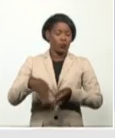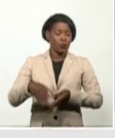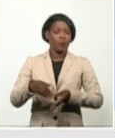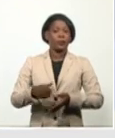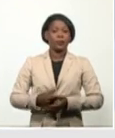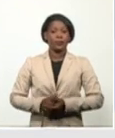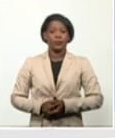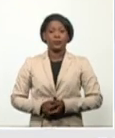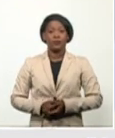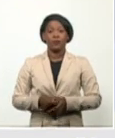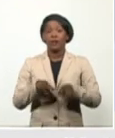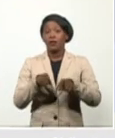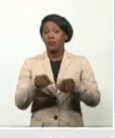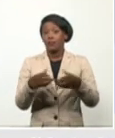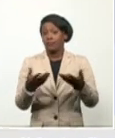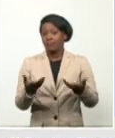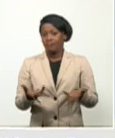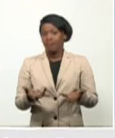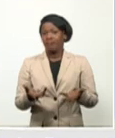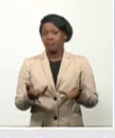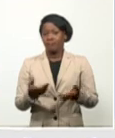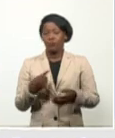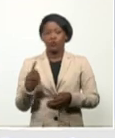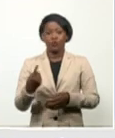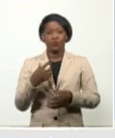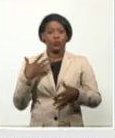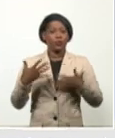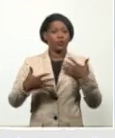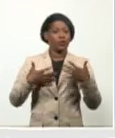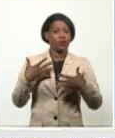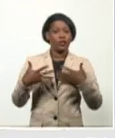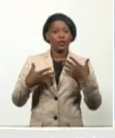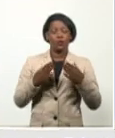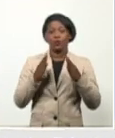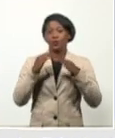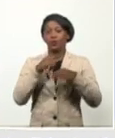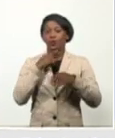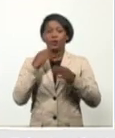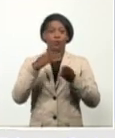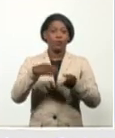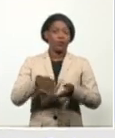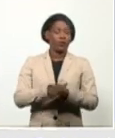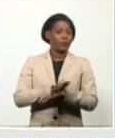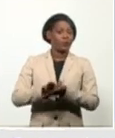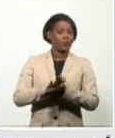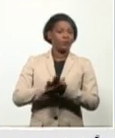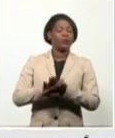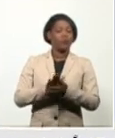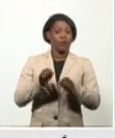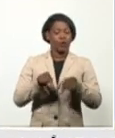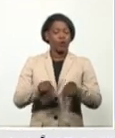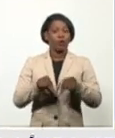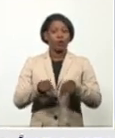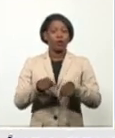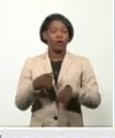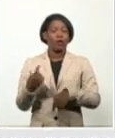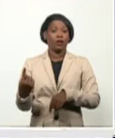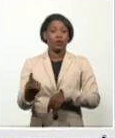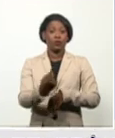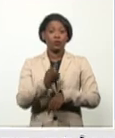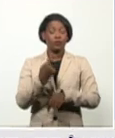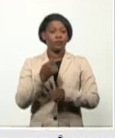cosa que realmente nos agrada, nos da satisfacción a todos los que participamos en esta